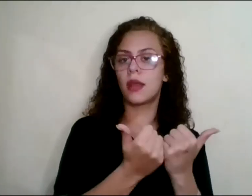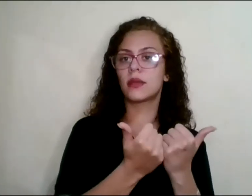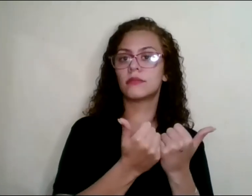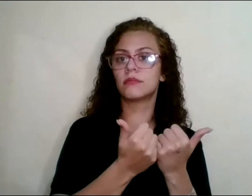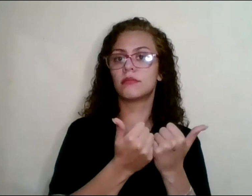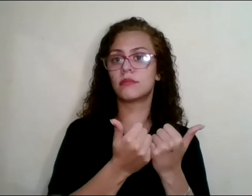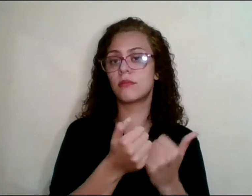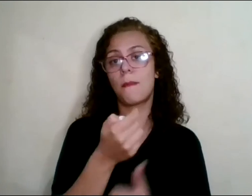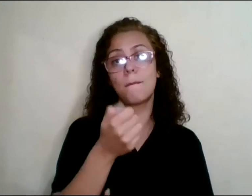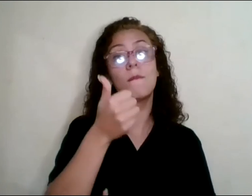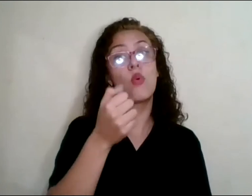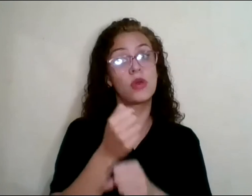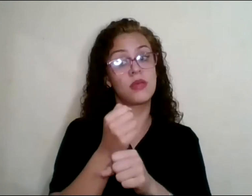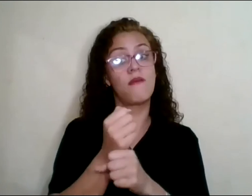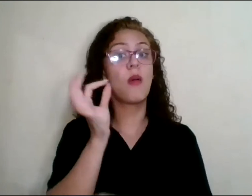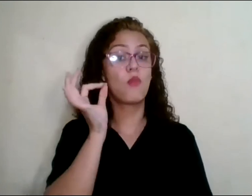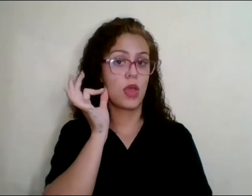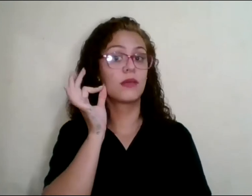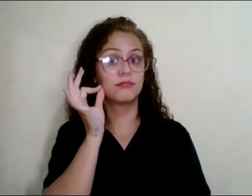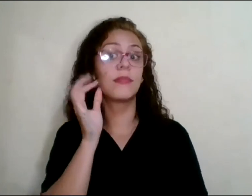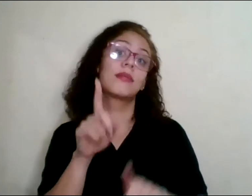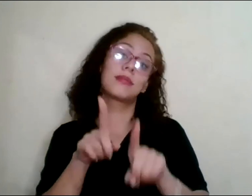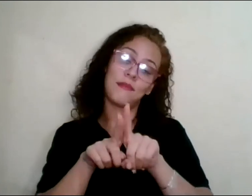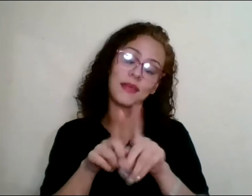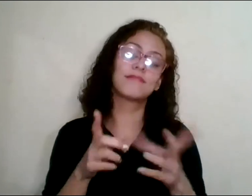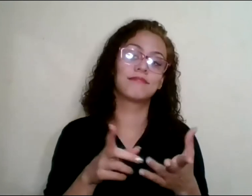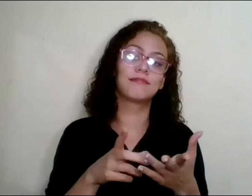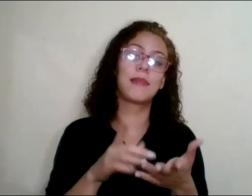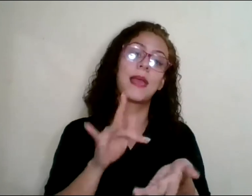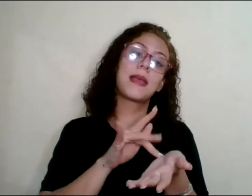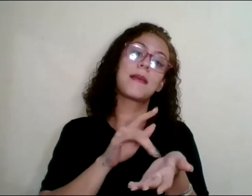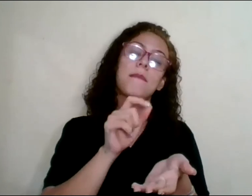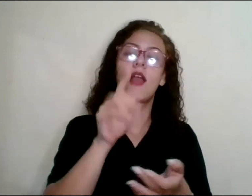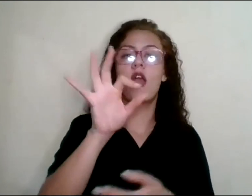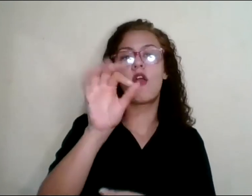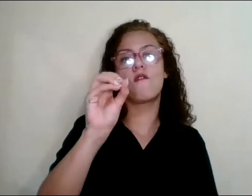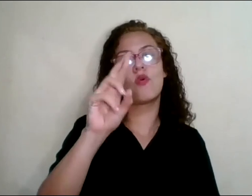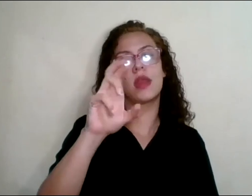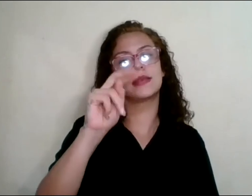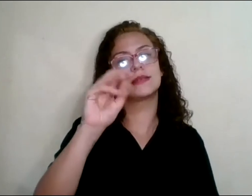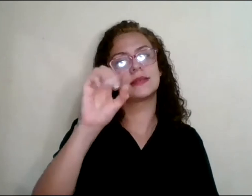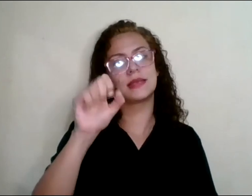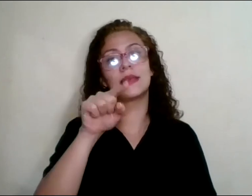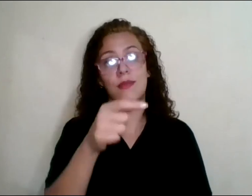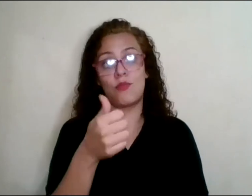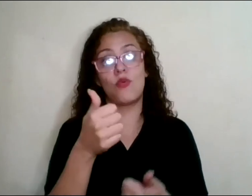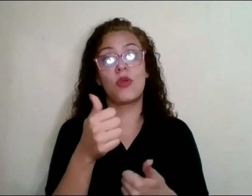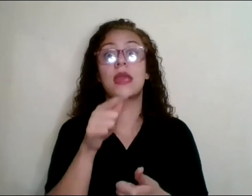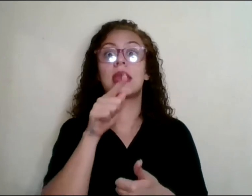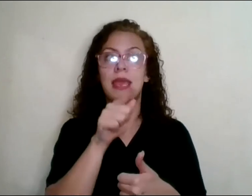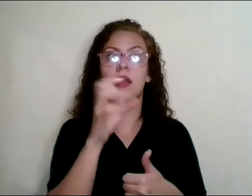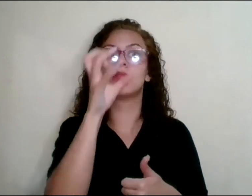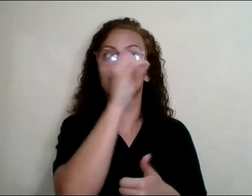que poco trabajan las mujeres, ¿verdad? También, que es la medicina forense, ¿verdad? Ajá, sí, correcto. Y ha